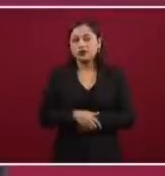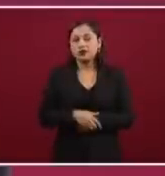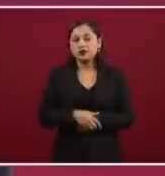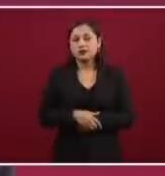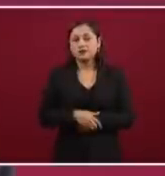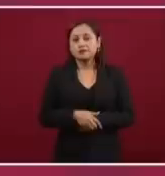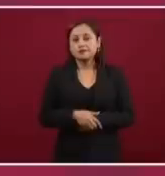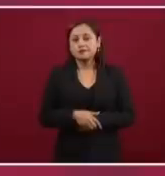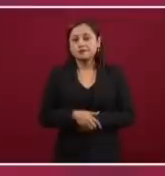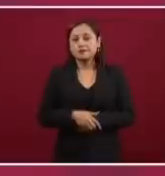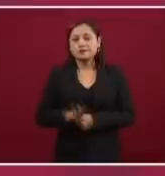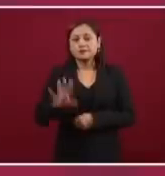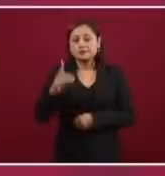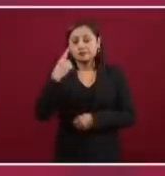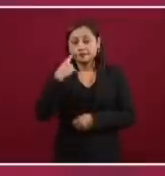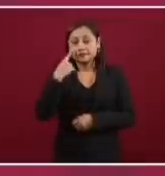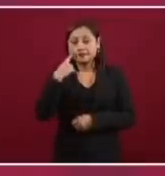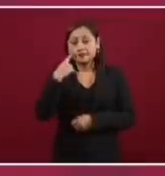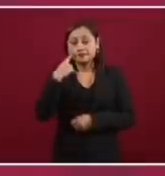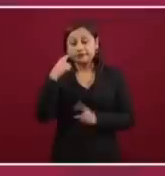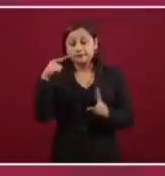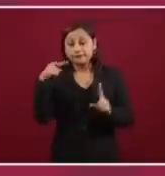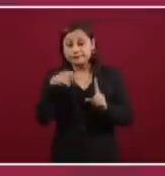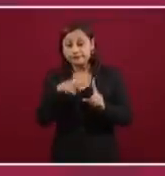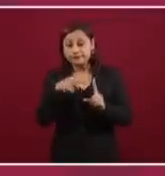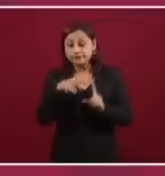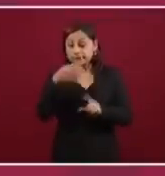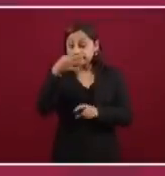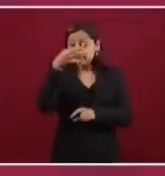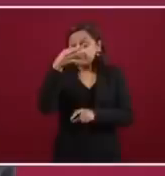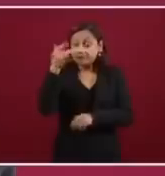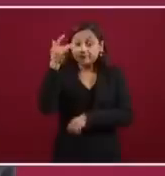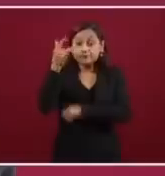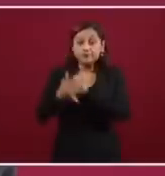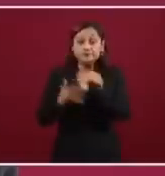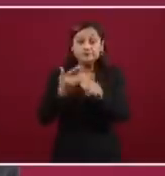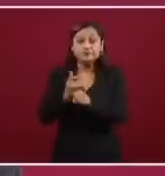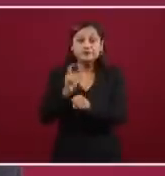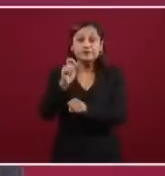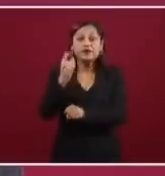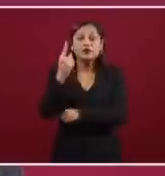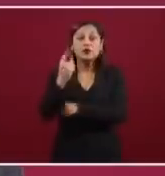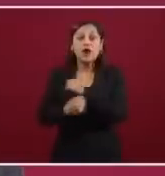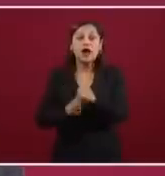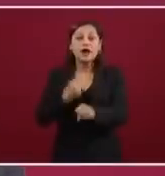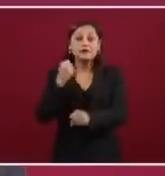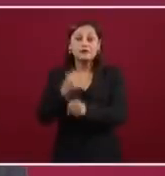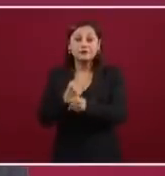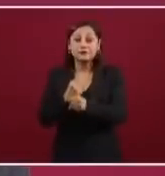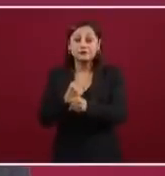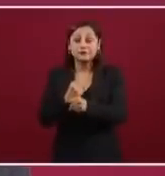Fíjense, está por cumplir 21 años. De ayer,